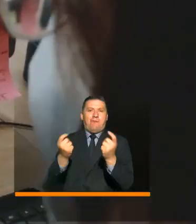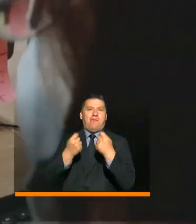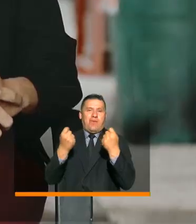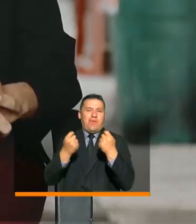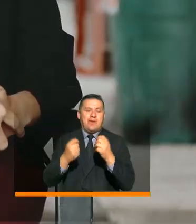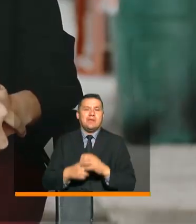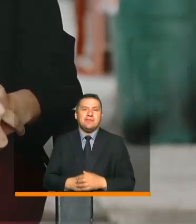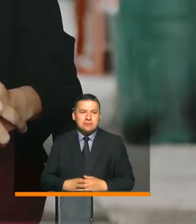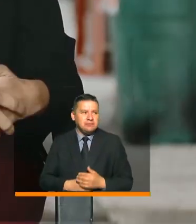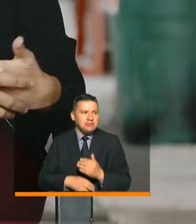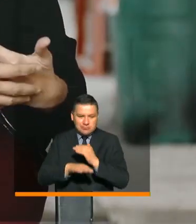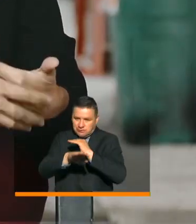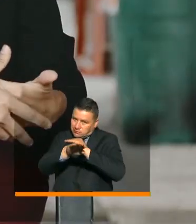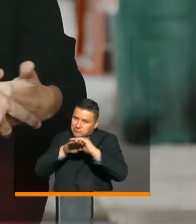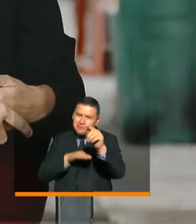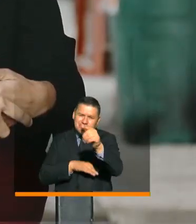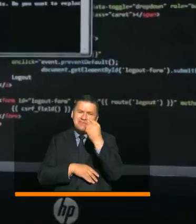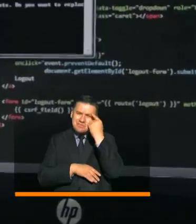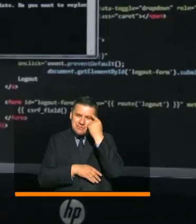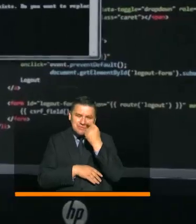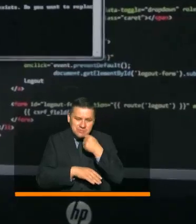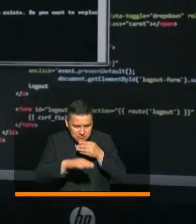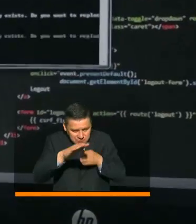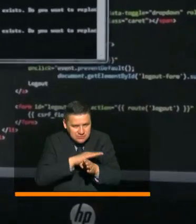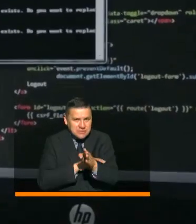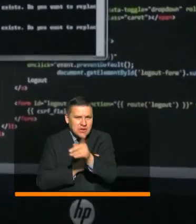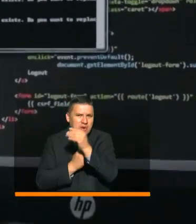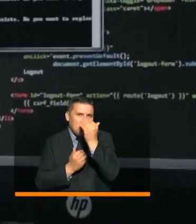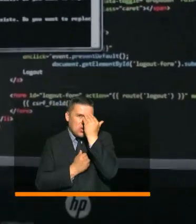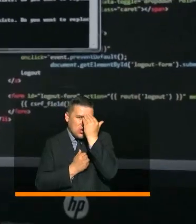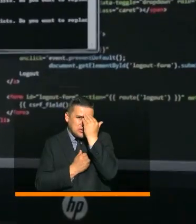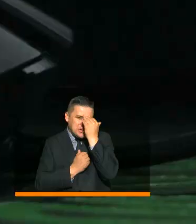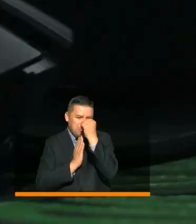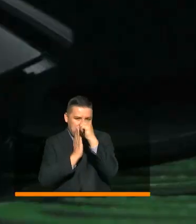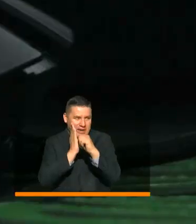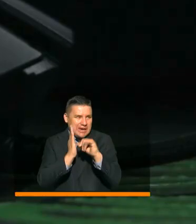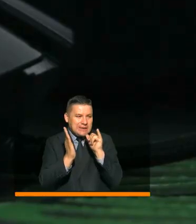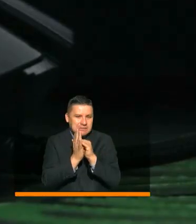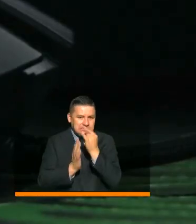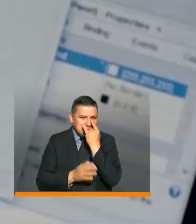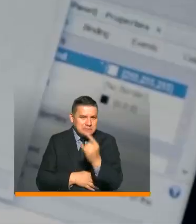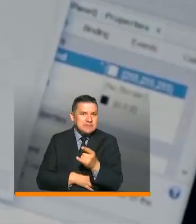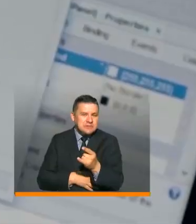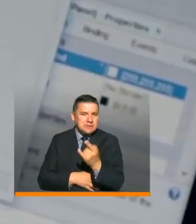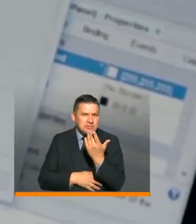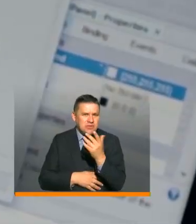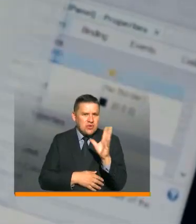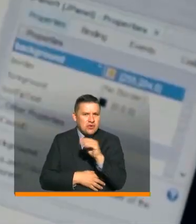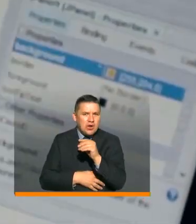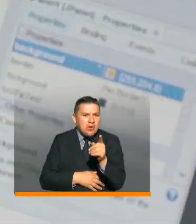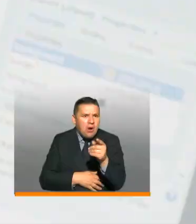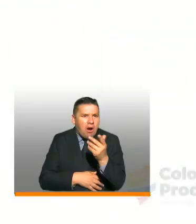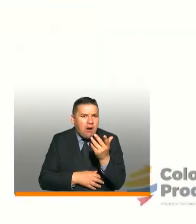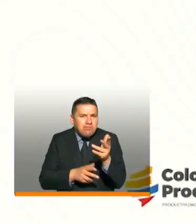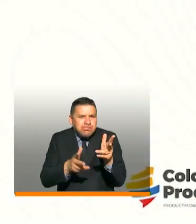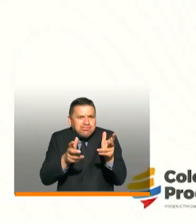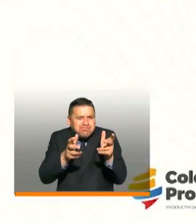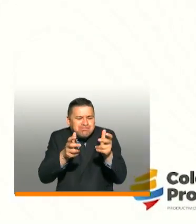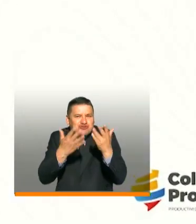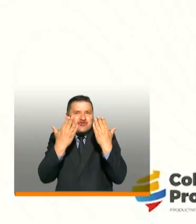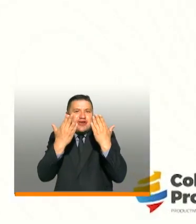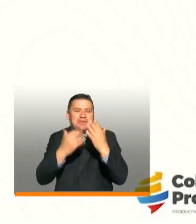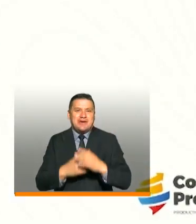digital. Los invito a que se metan con mucha conciencia en un programa como estos y que le saquen todo el jugo posible.